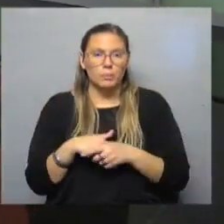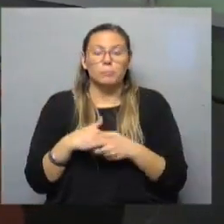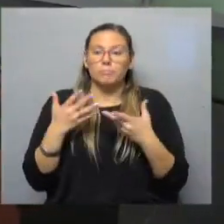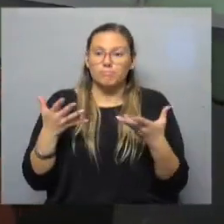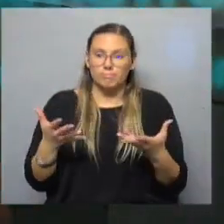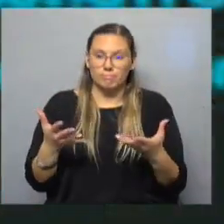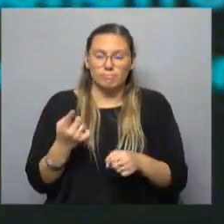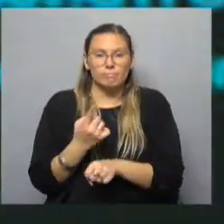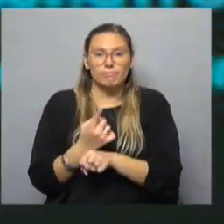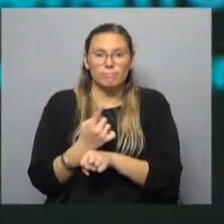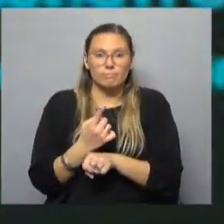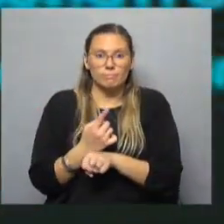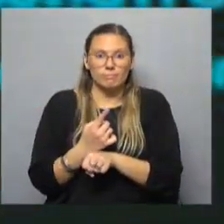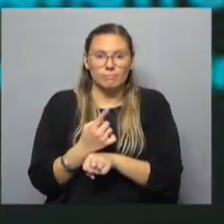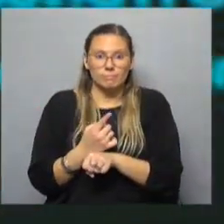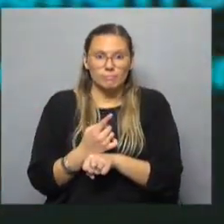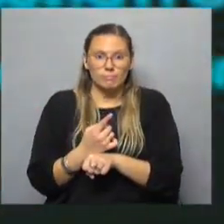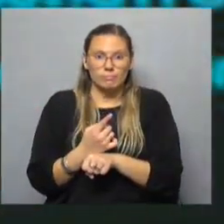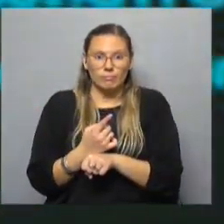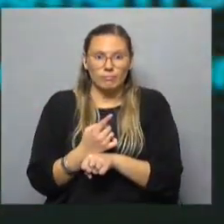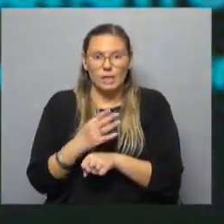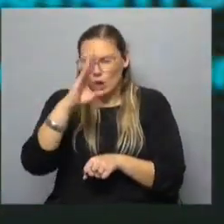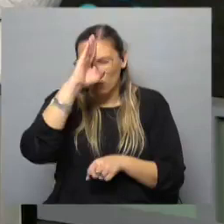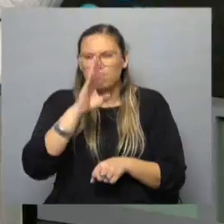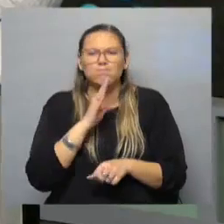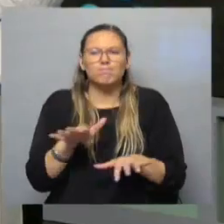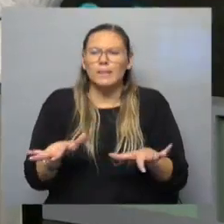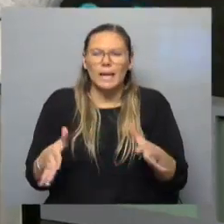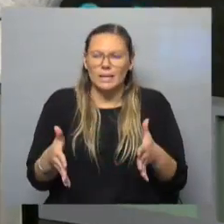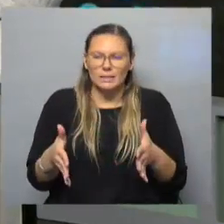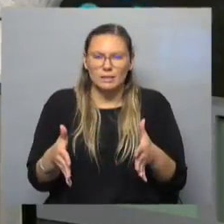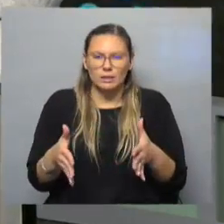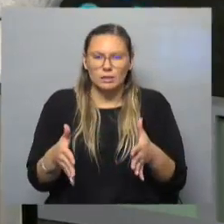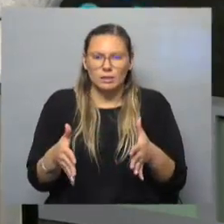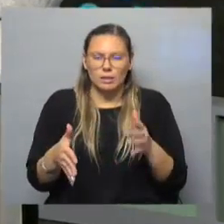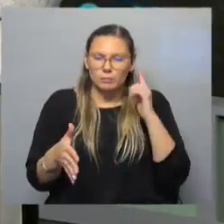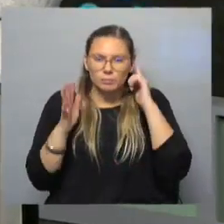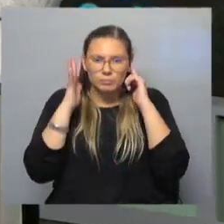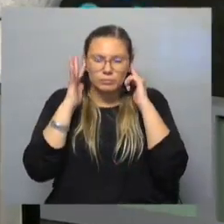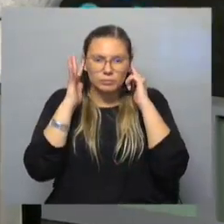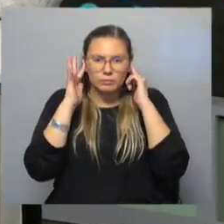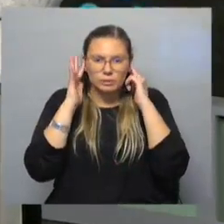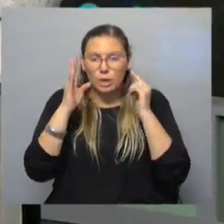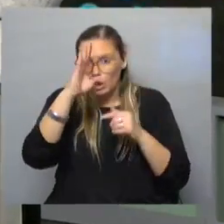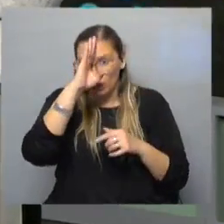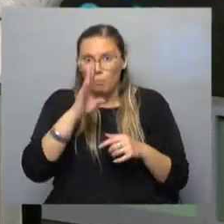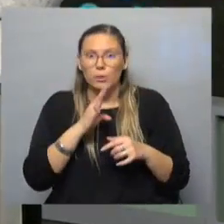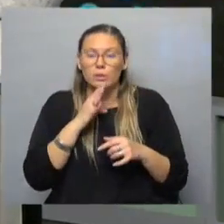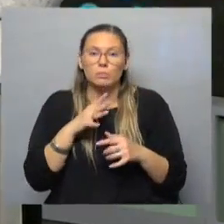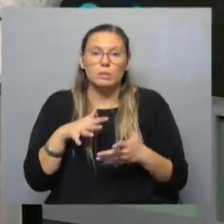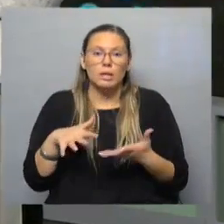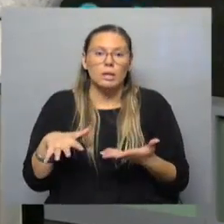Bueno, primero que nada, ¿qué es la hipoacusia? Es la hipoacusia. La hipoacusia es una